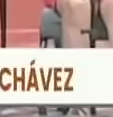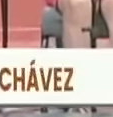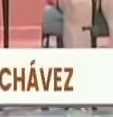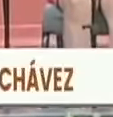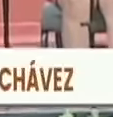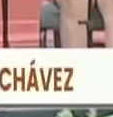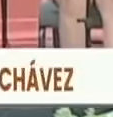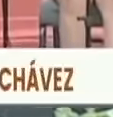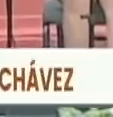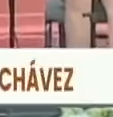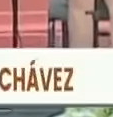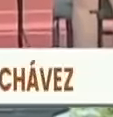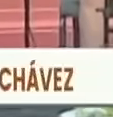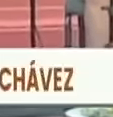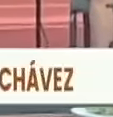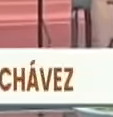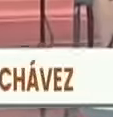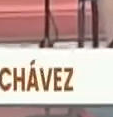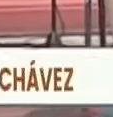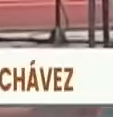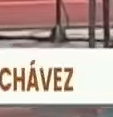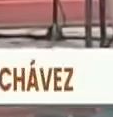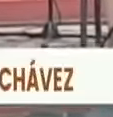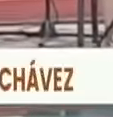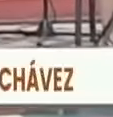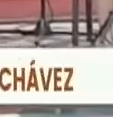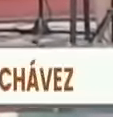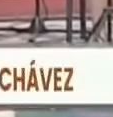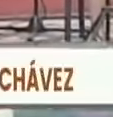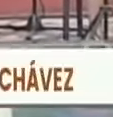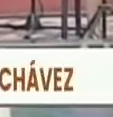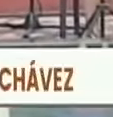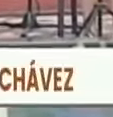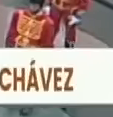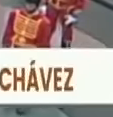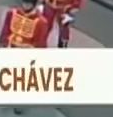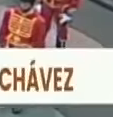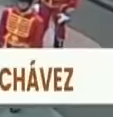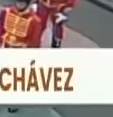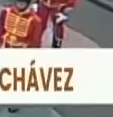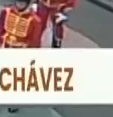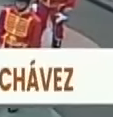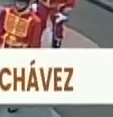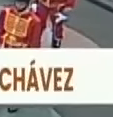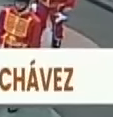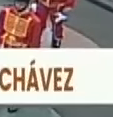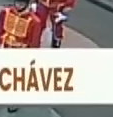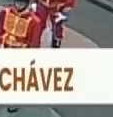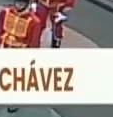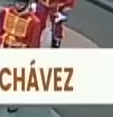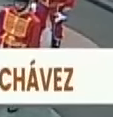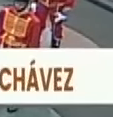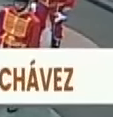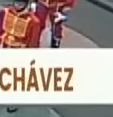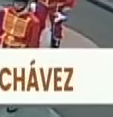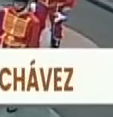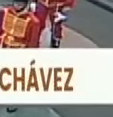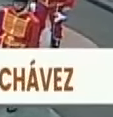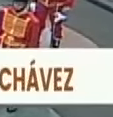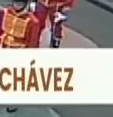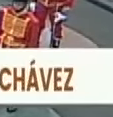podría perdonarte, ni condenarte tampoco. No hay pecado en tus preguntas, hechas por